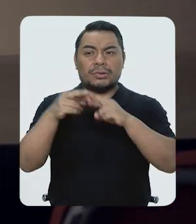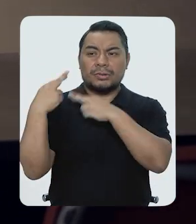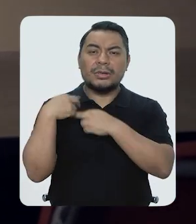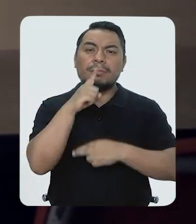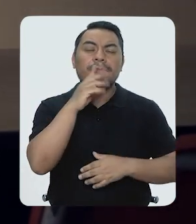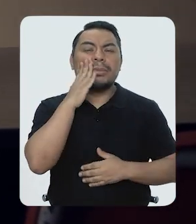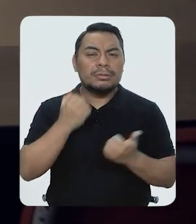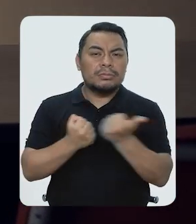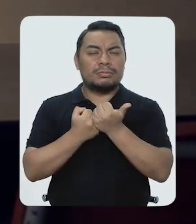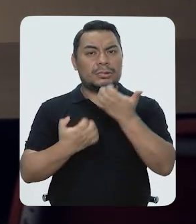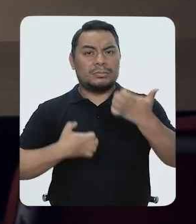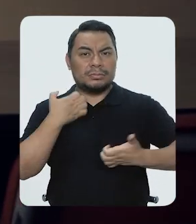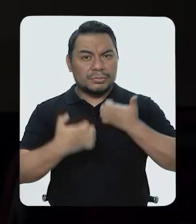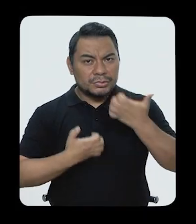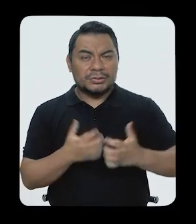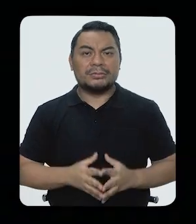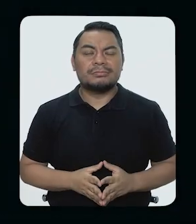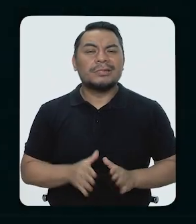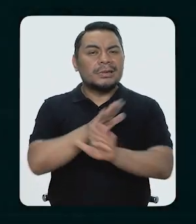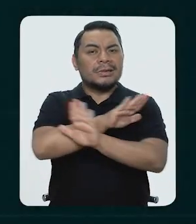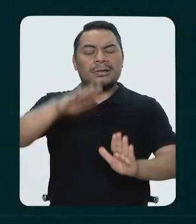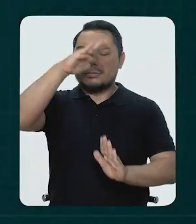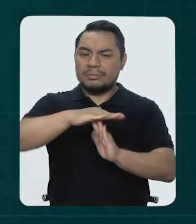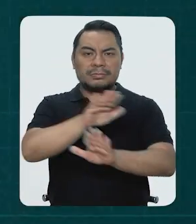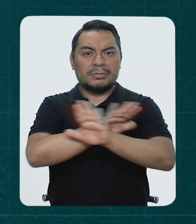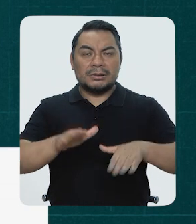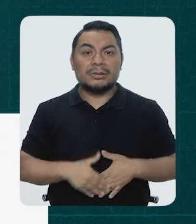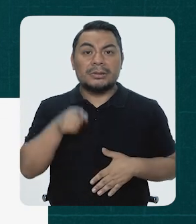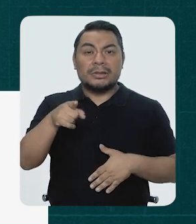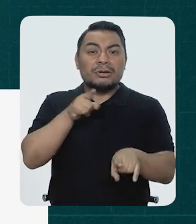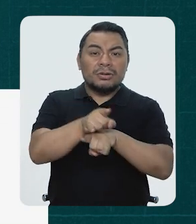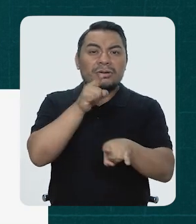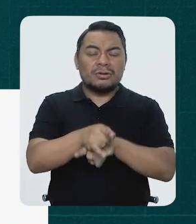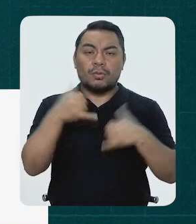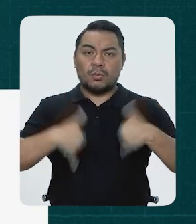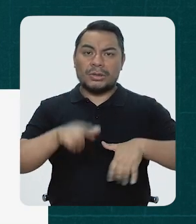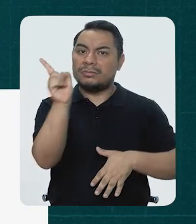rol que cumplen los padres como soporte emocional. Basta de excusas. El bullying